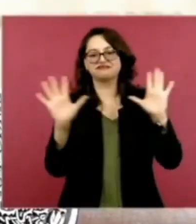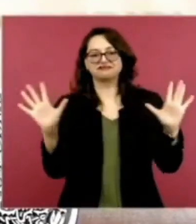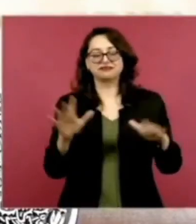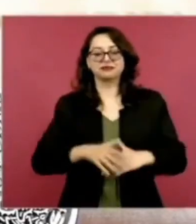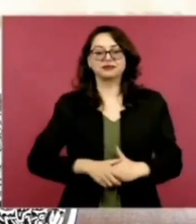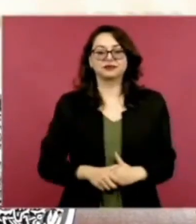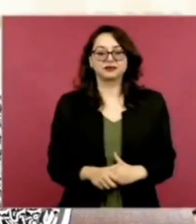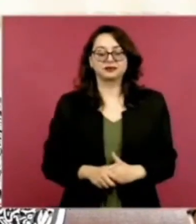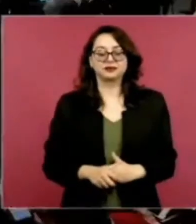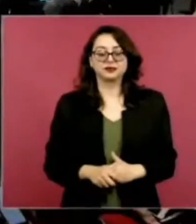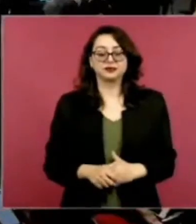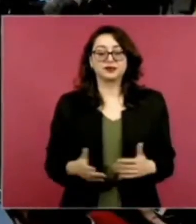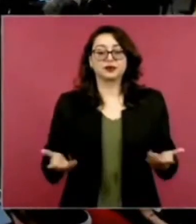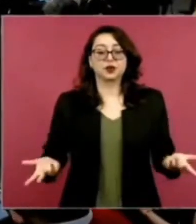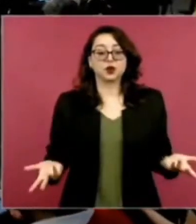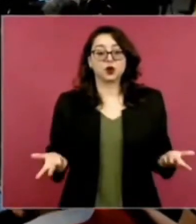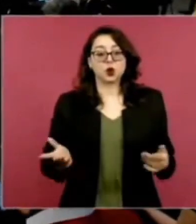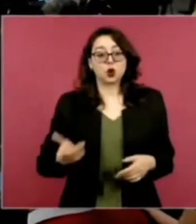Y ojalá